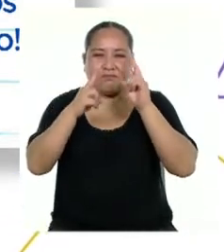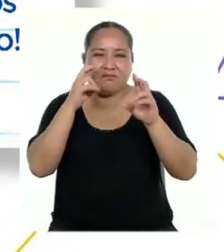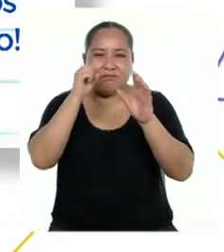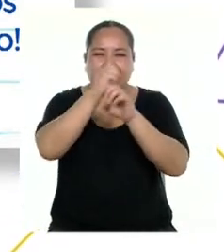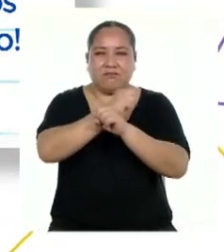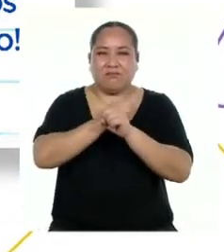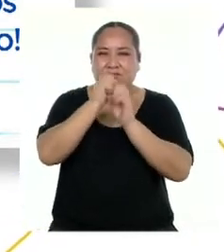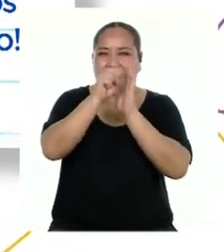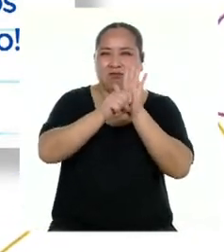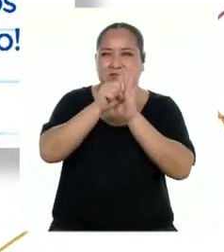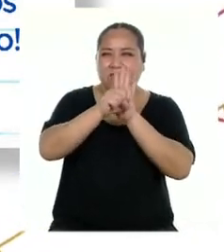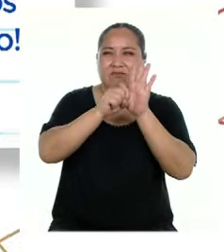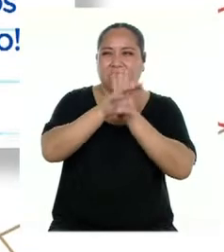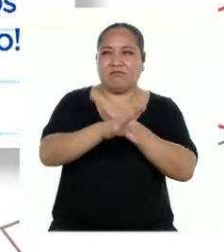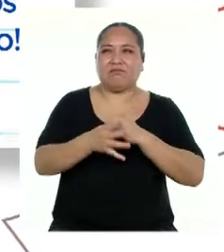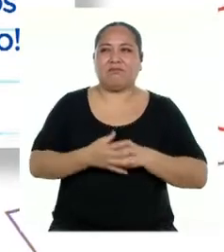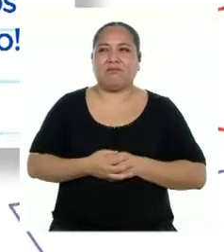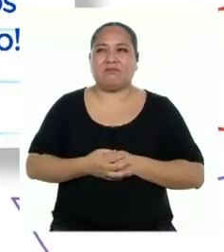videollamada.